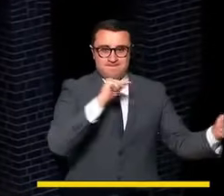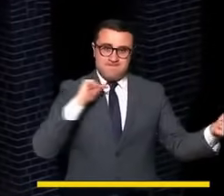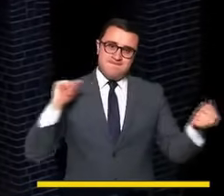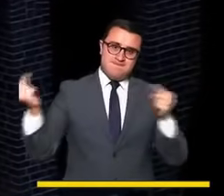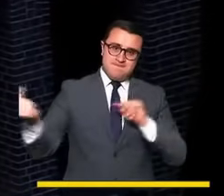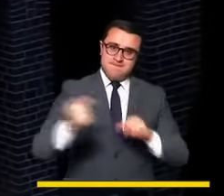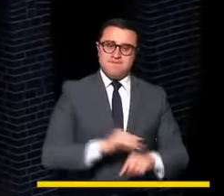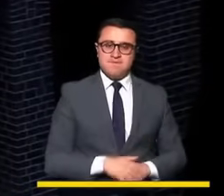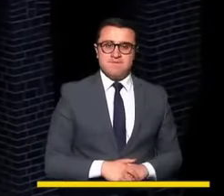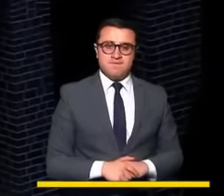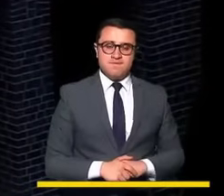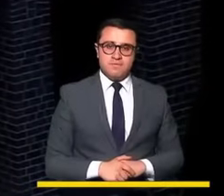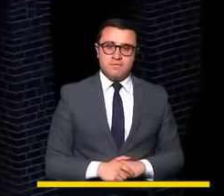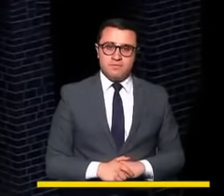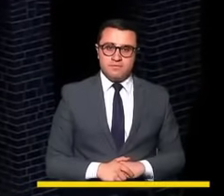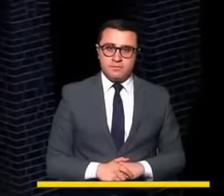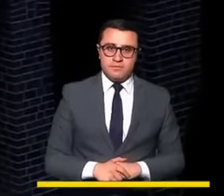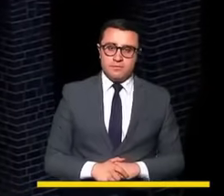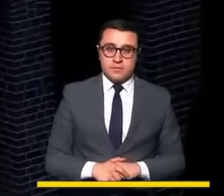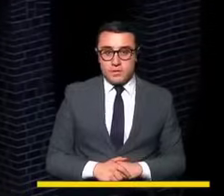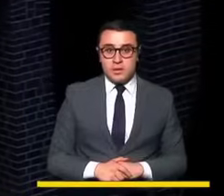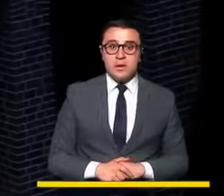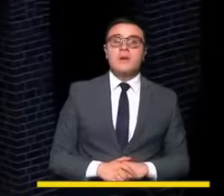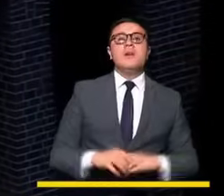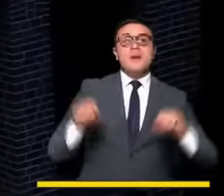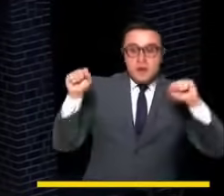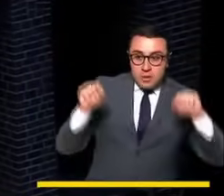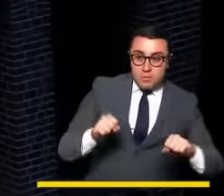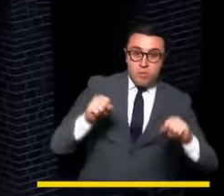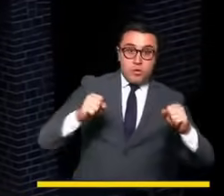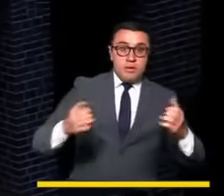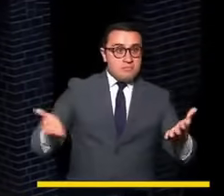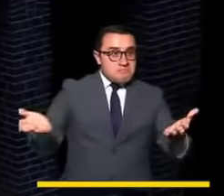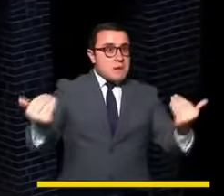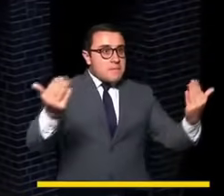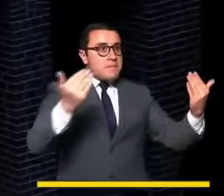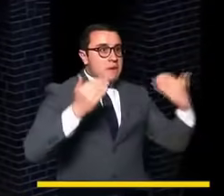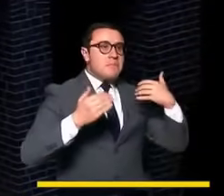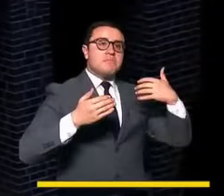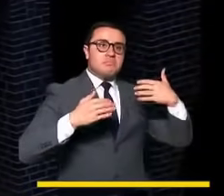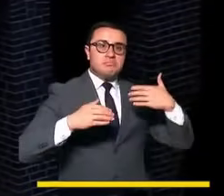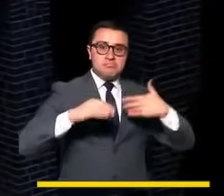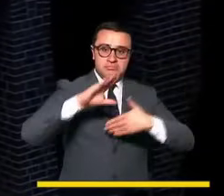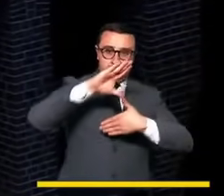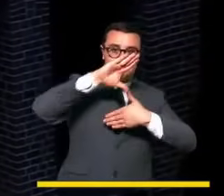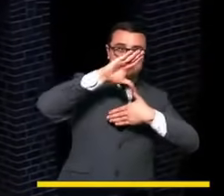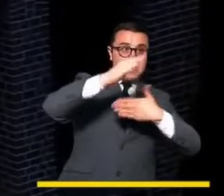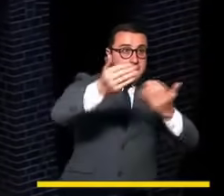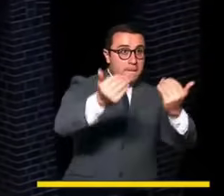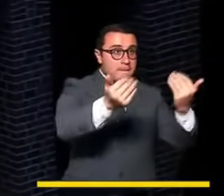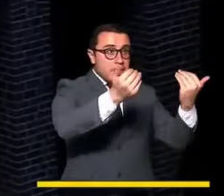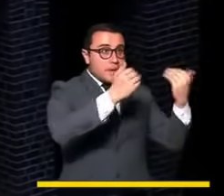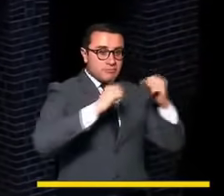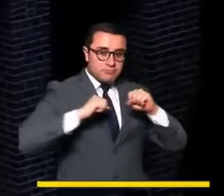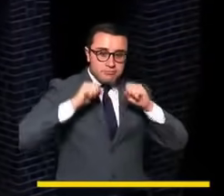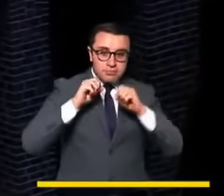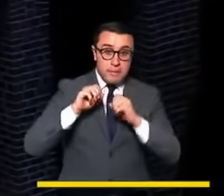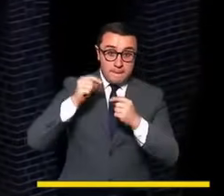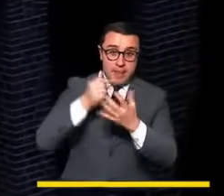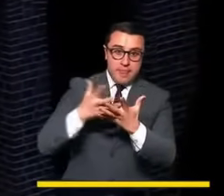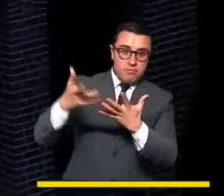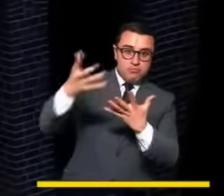Desarrollar los métodos para hacer circular el turismo y tocar nuestro continente, sobre todo en áreas donde ese